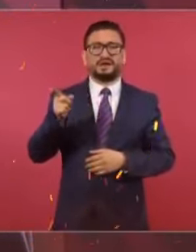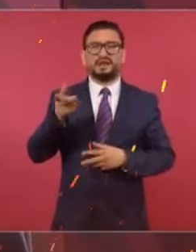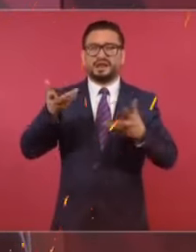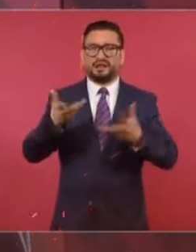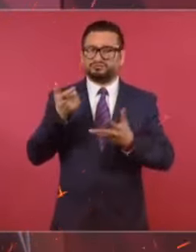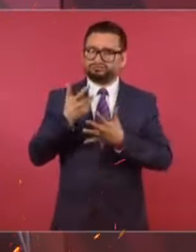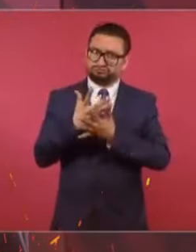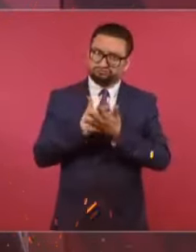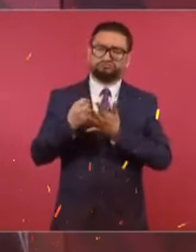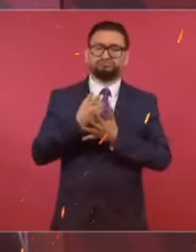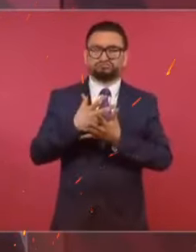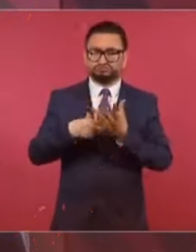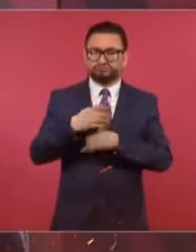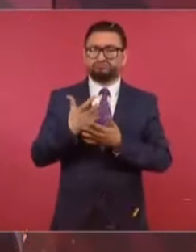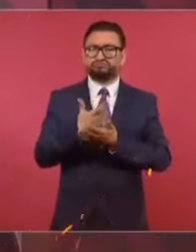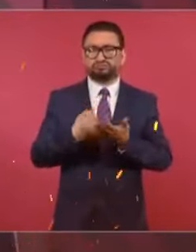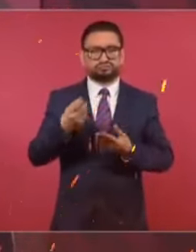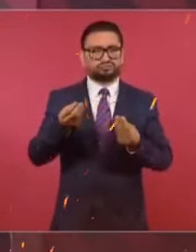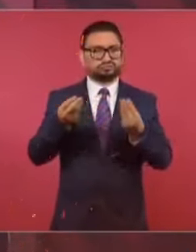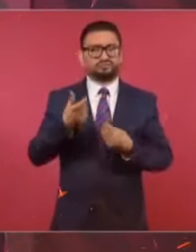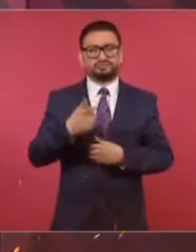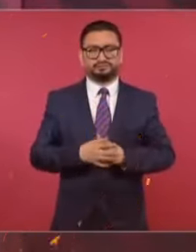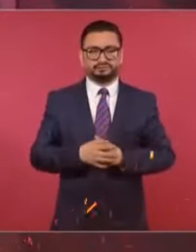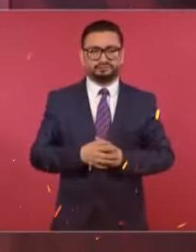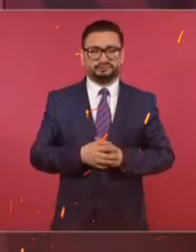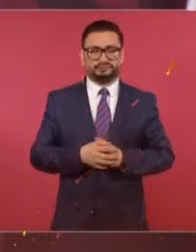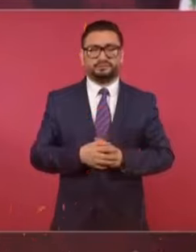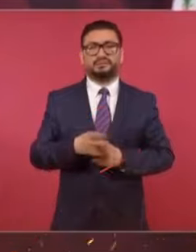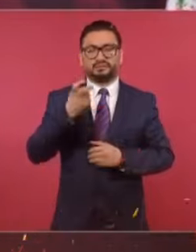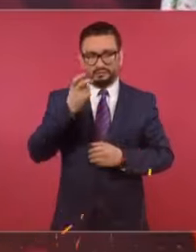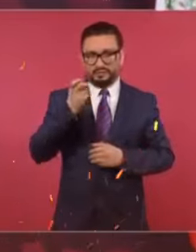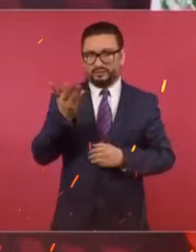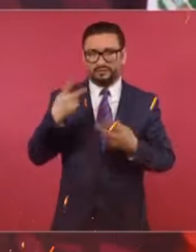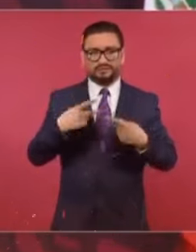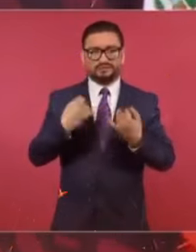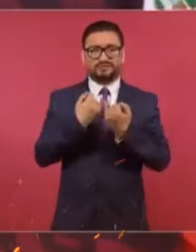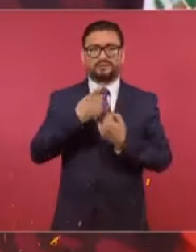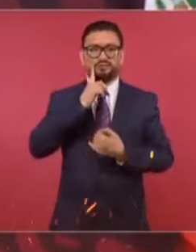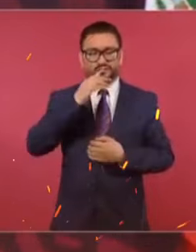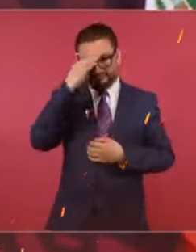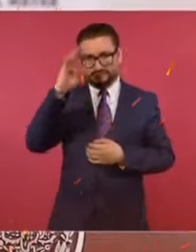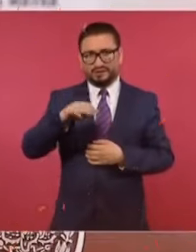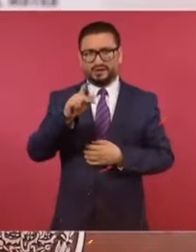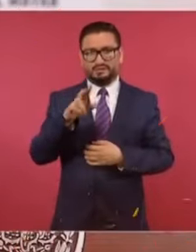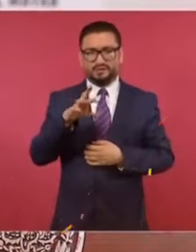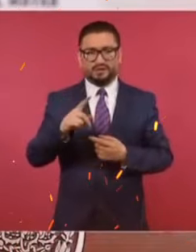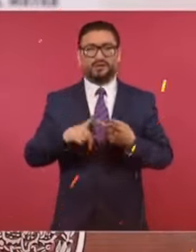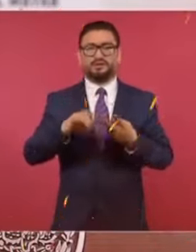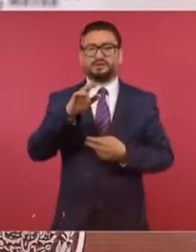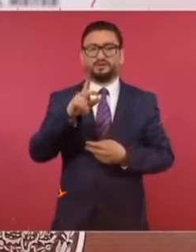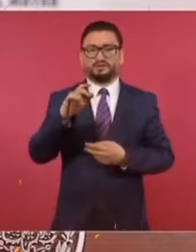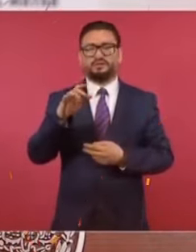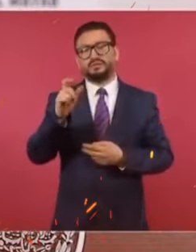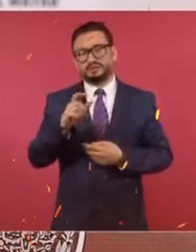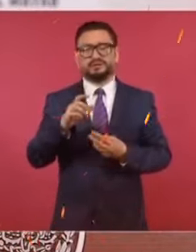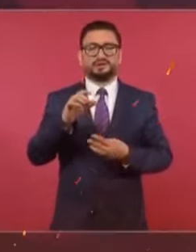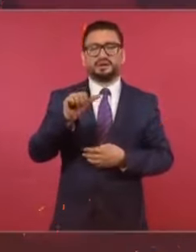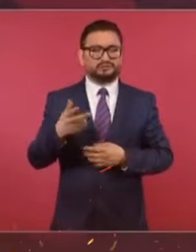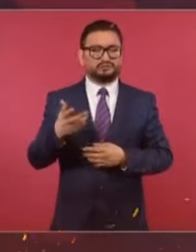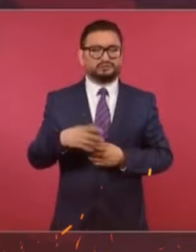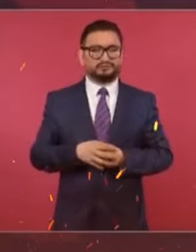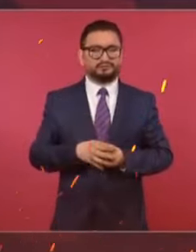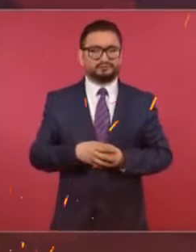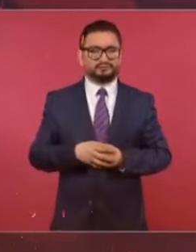hecho muchísimo dinero. Y son estos personajes, como la señora Amparo Casar, como Claudio X, como Aguilar Camín,